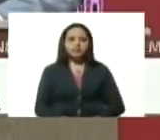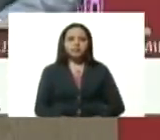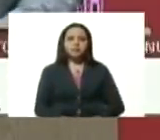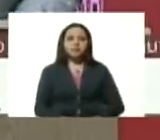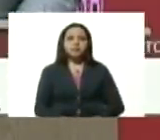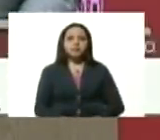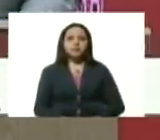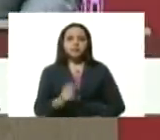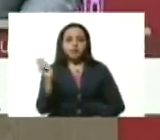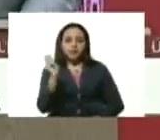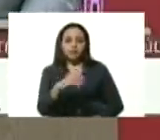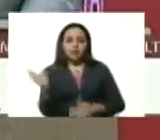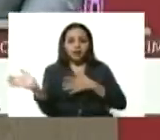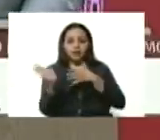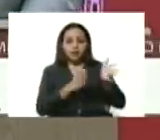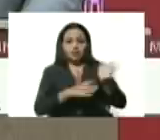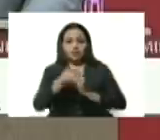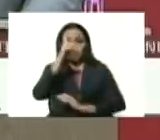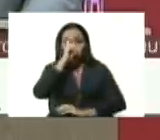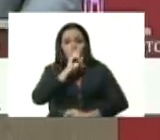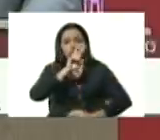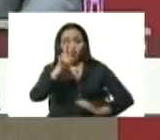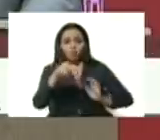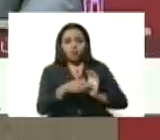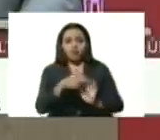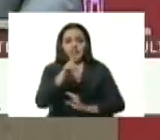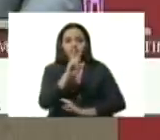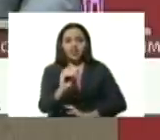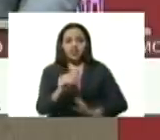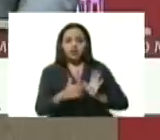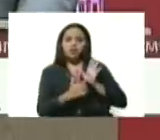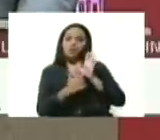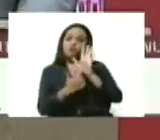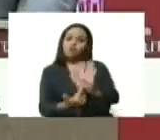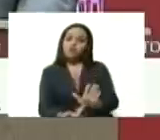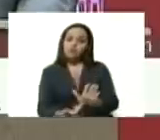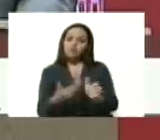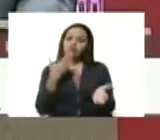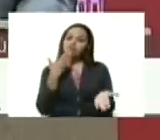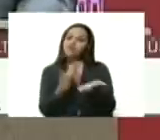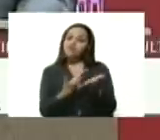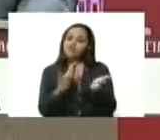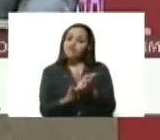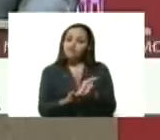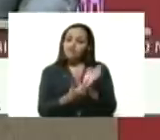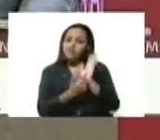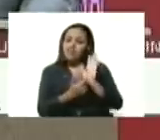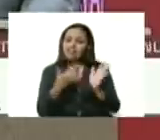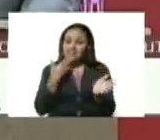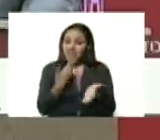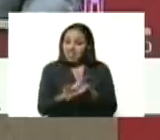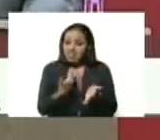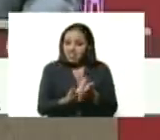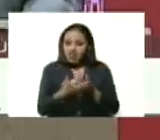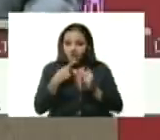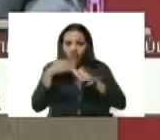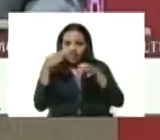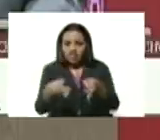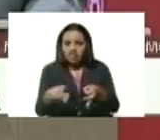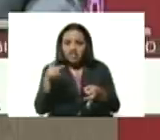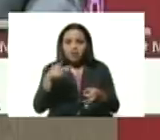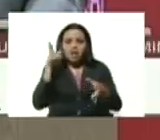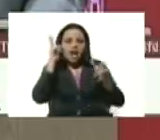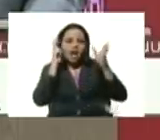Desde el mes de marzo del 2020, presentando pruebas, presentando testimonios, presentando audios